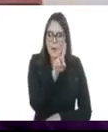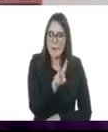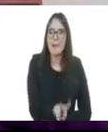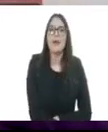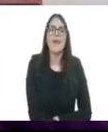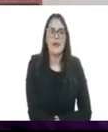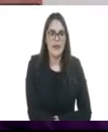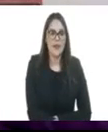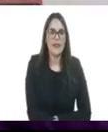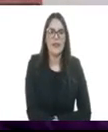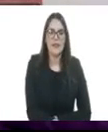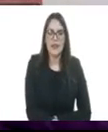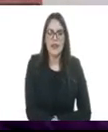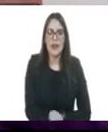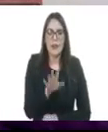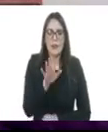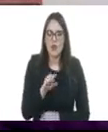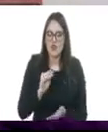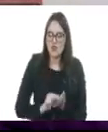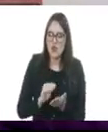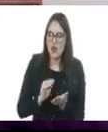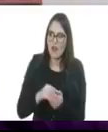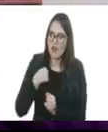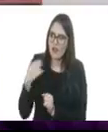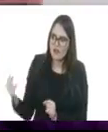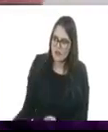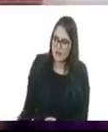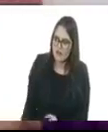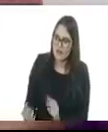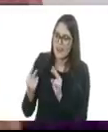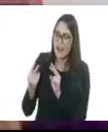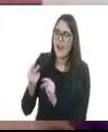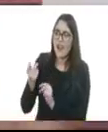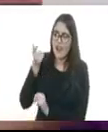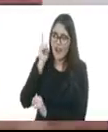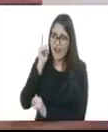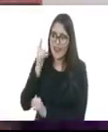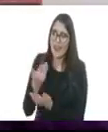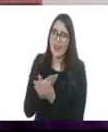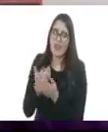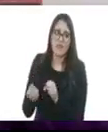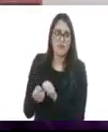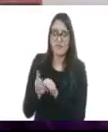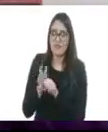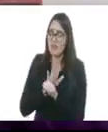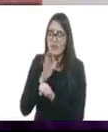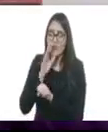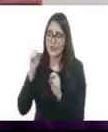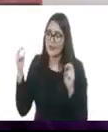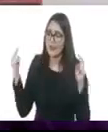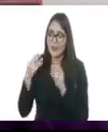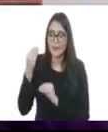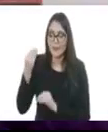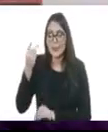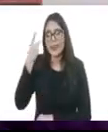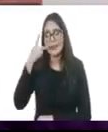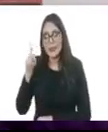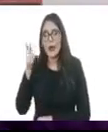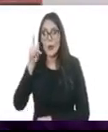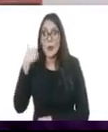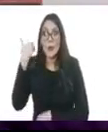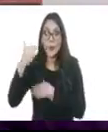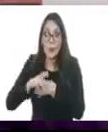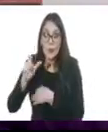que todavía nos vemos, y si nos podemos ver por esto de la pandemia, no nos vemos seguido, pero em,